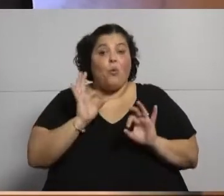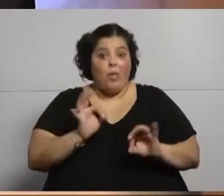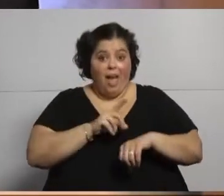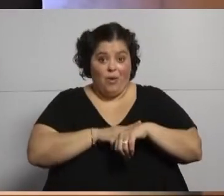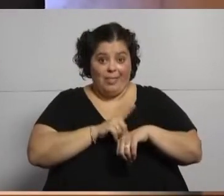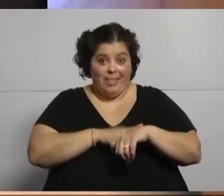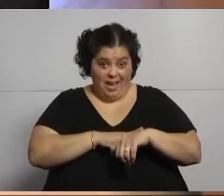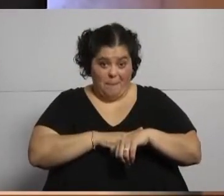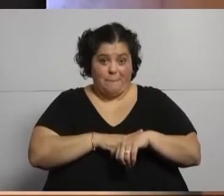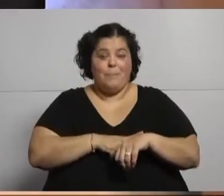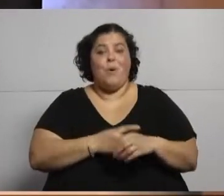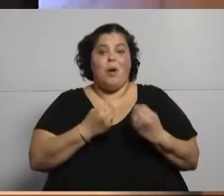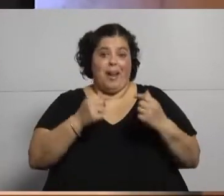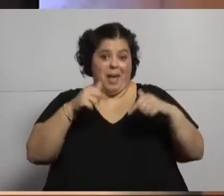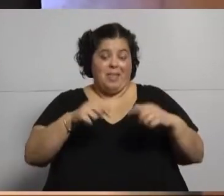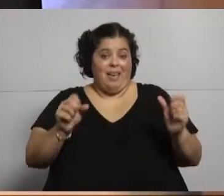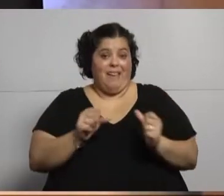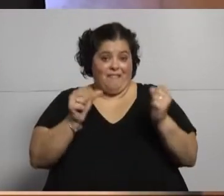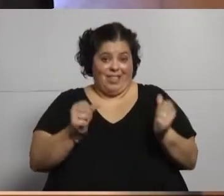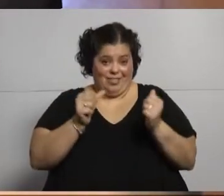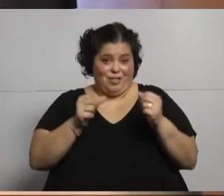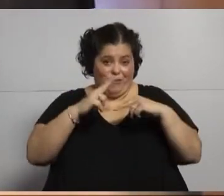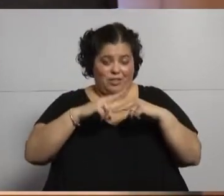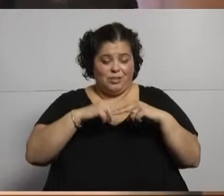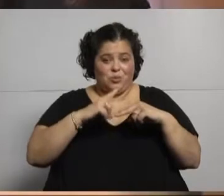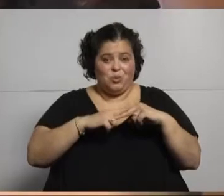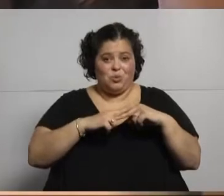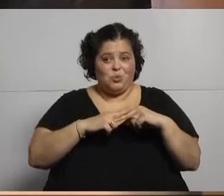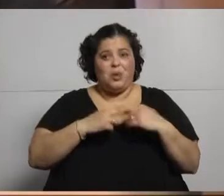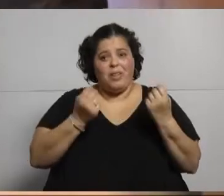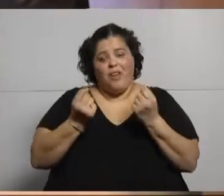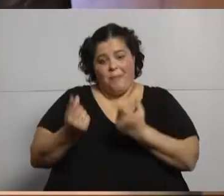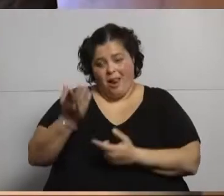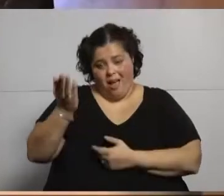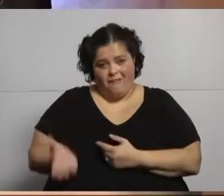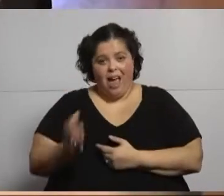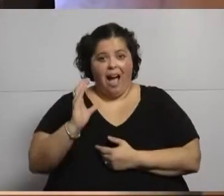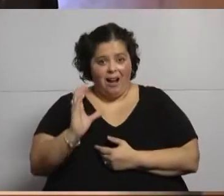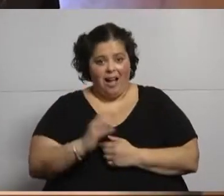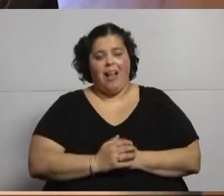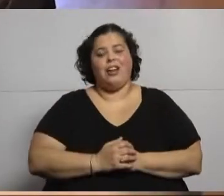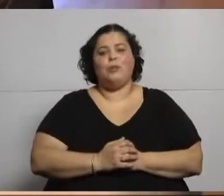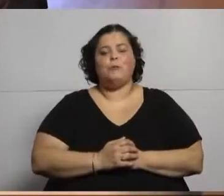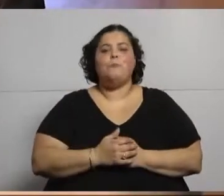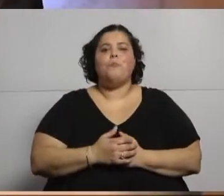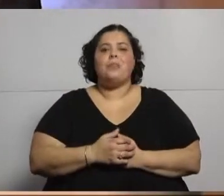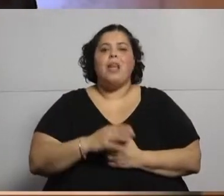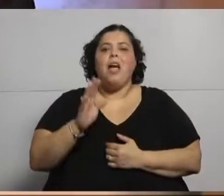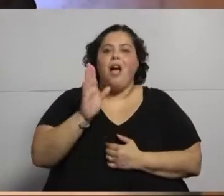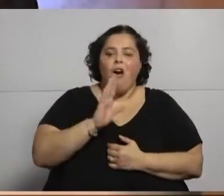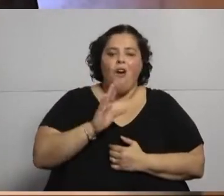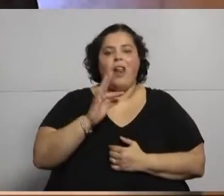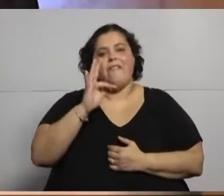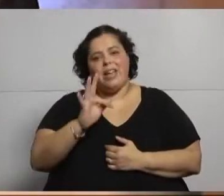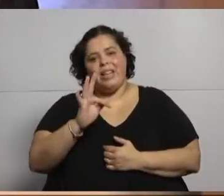muy valioso en este evento virtual, y le doy la palabra a Carlos Leonzuk como moderador de este panel también. Hola Felipe, Roberto, Guaira,